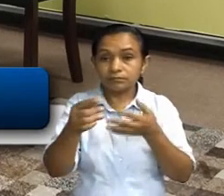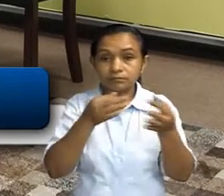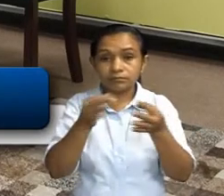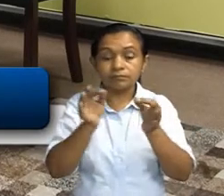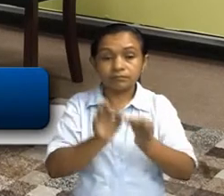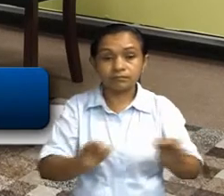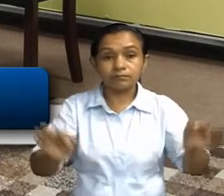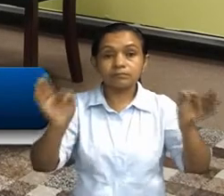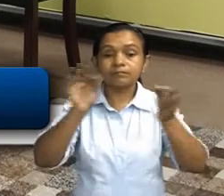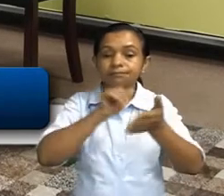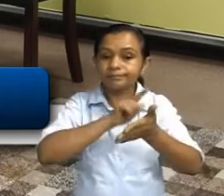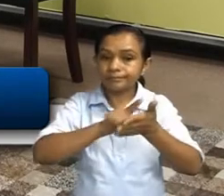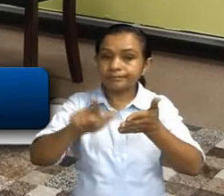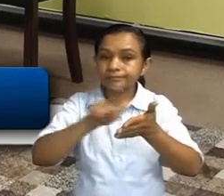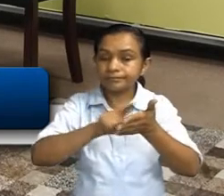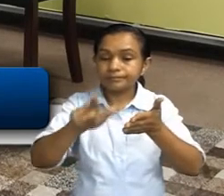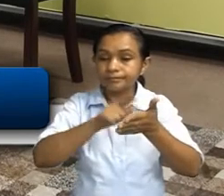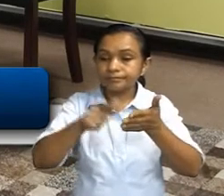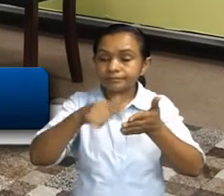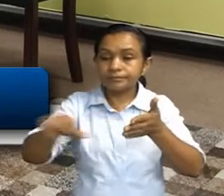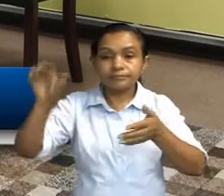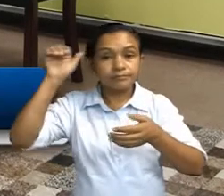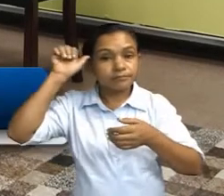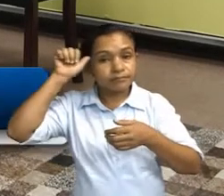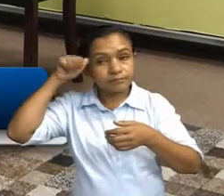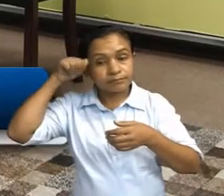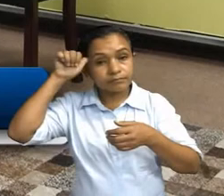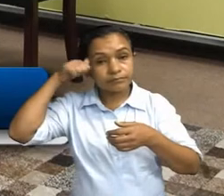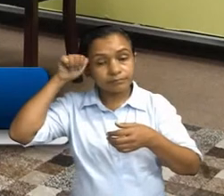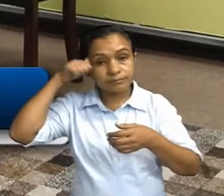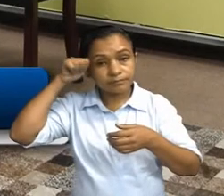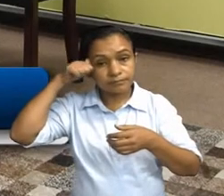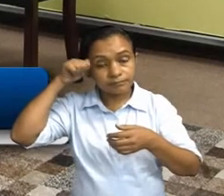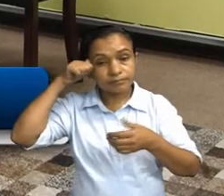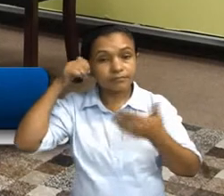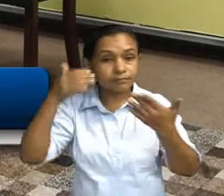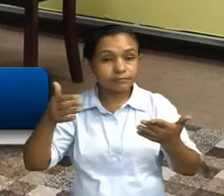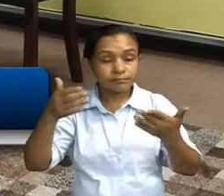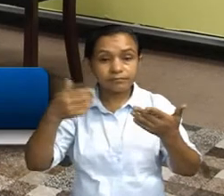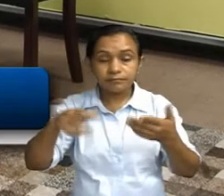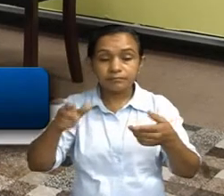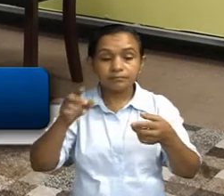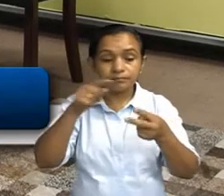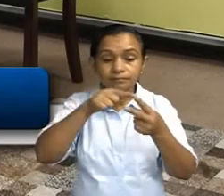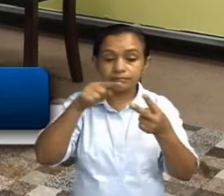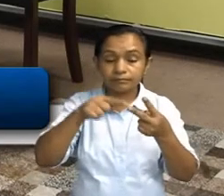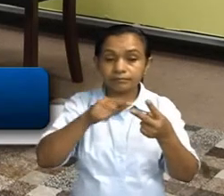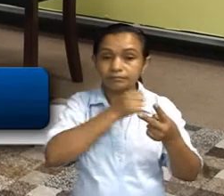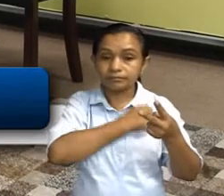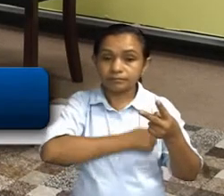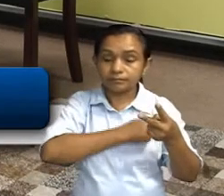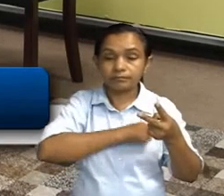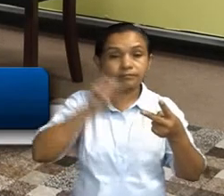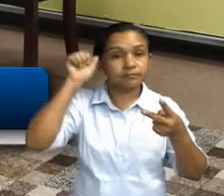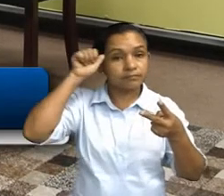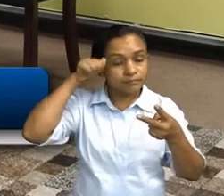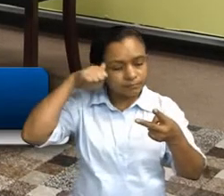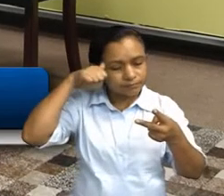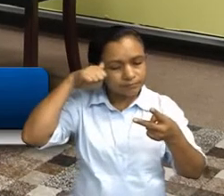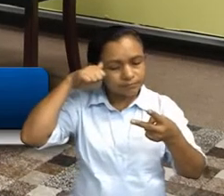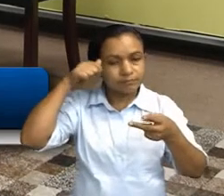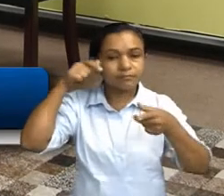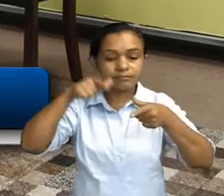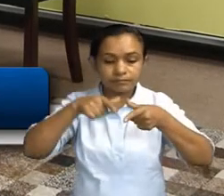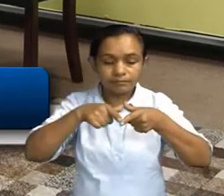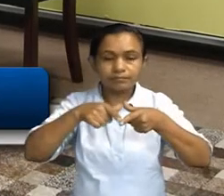importante es la limpieza. Cada vez que va al baño la niña, hacia cualquiera de sus dos necesidades básicas, la limpieza,